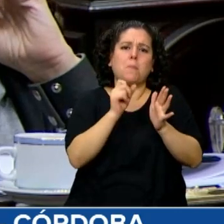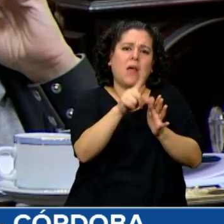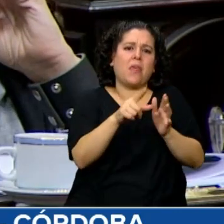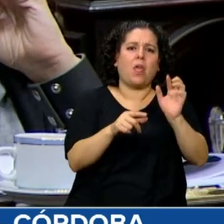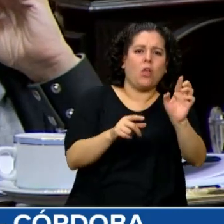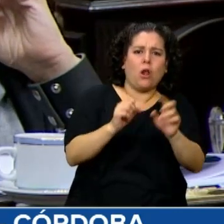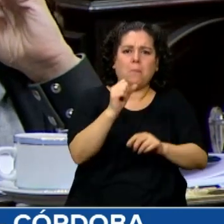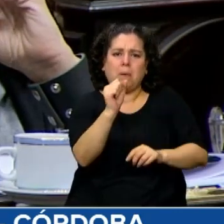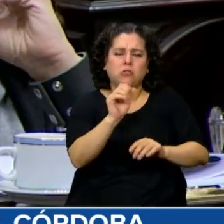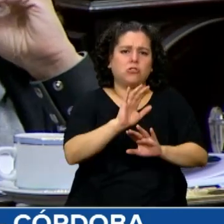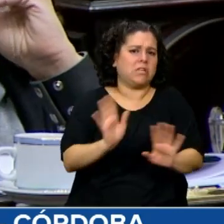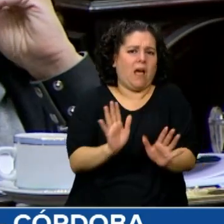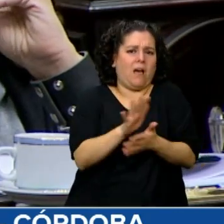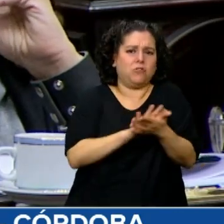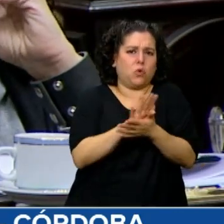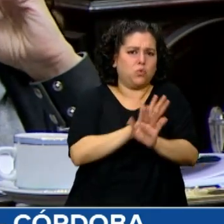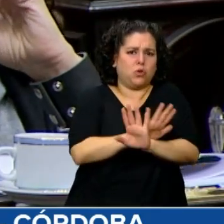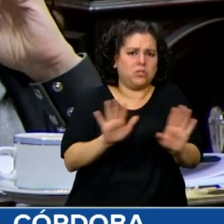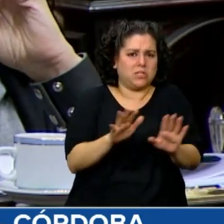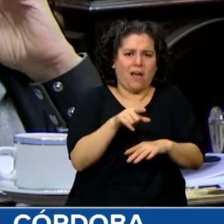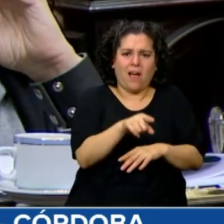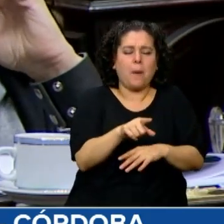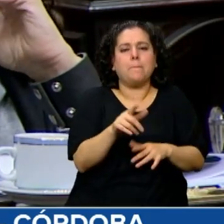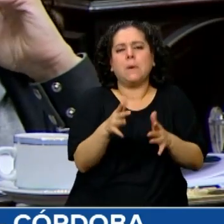especificación con más o menos